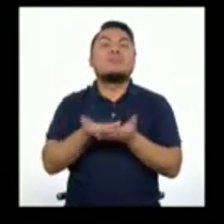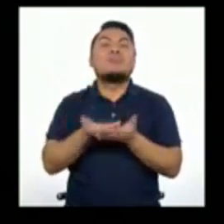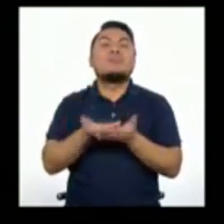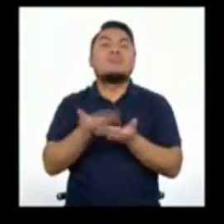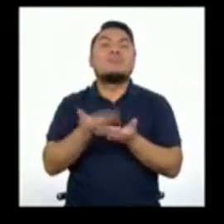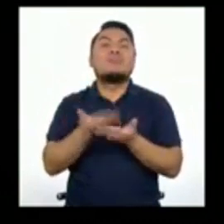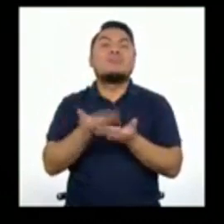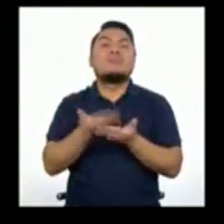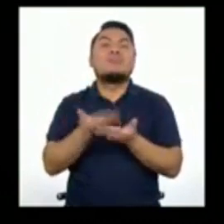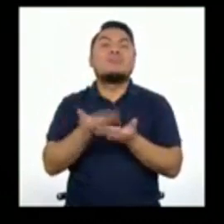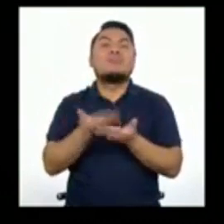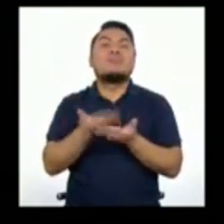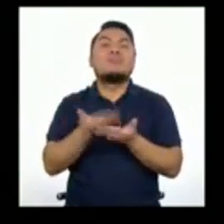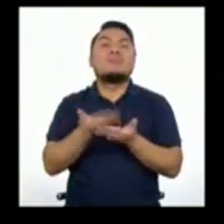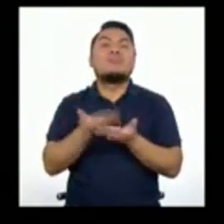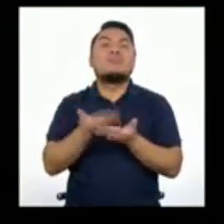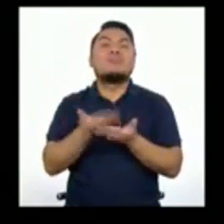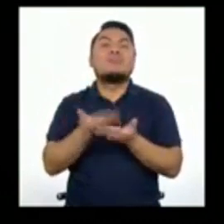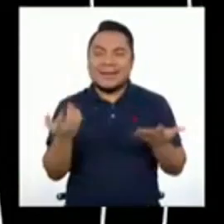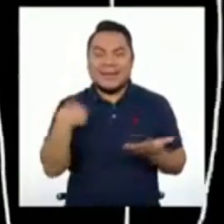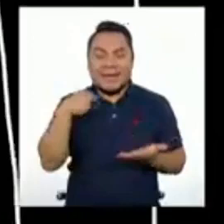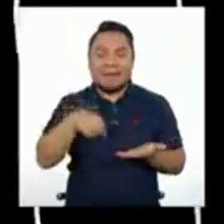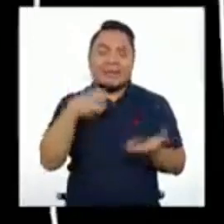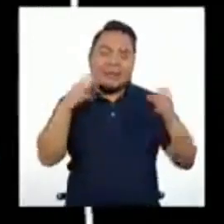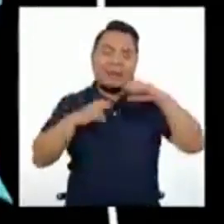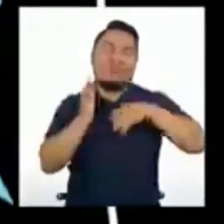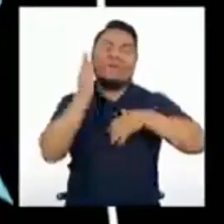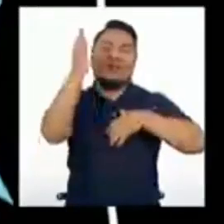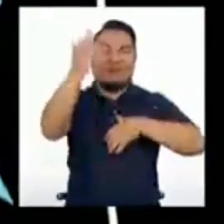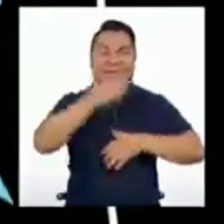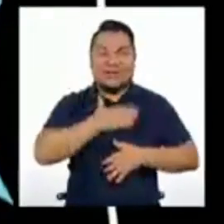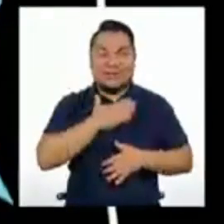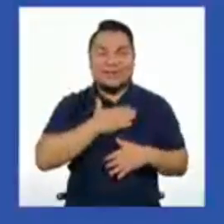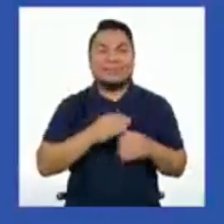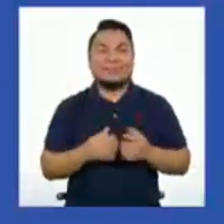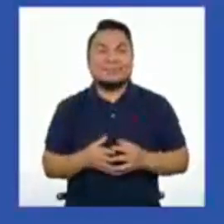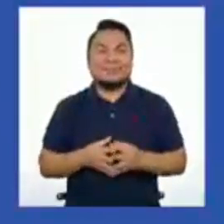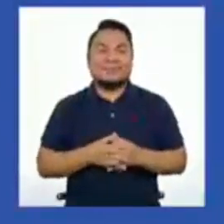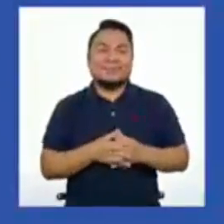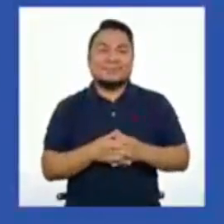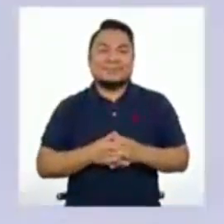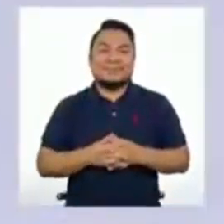Y si funciona, ya somos un científico del futuro.